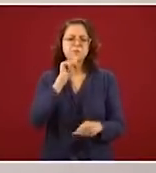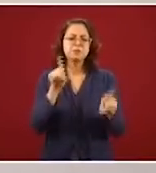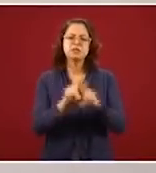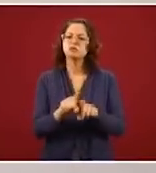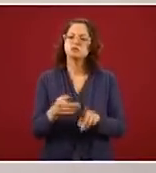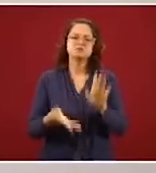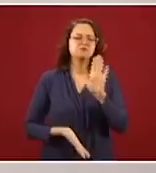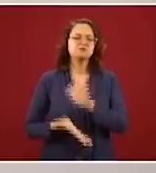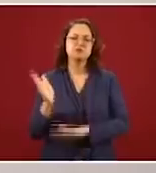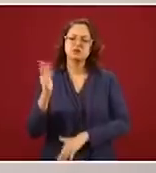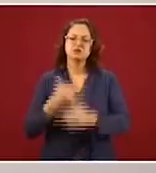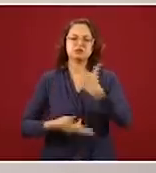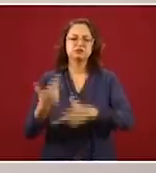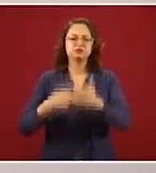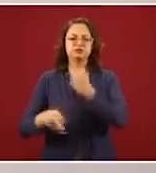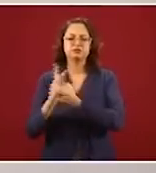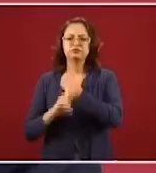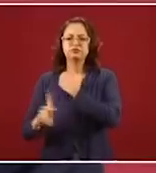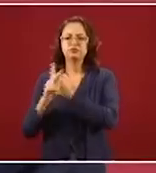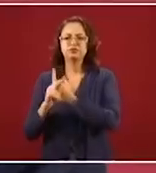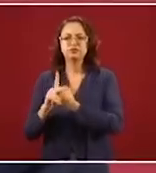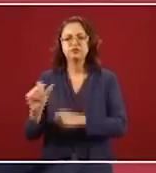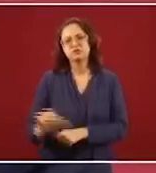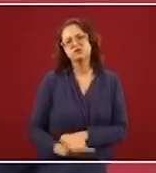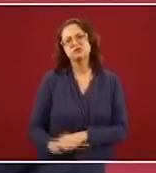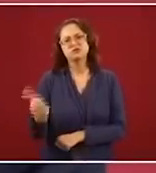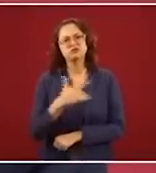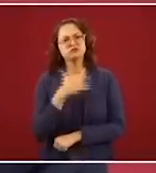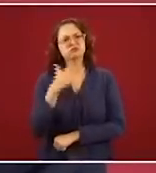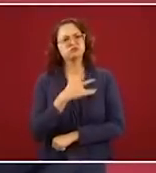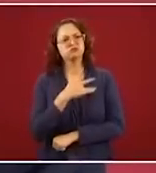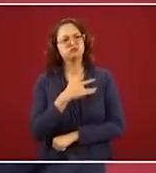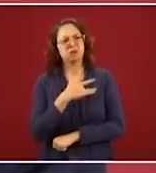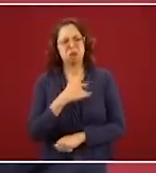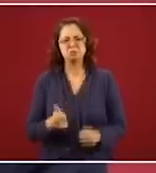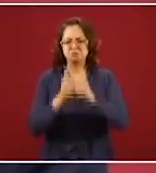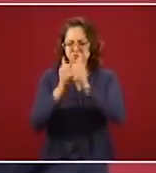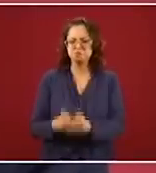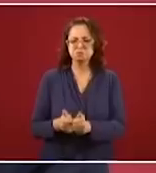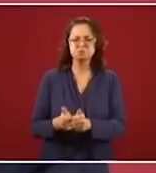otros. Otros están aceptando quedarse a trabajar.